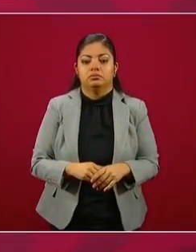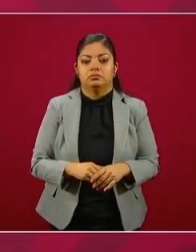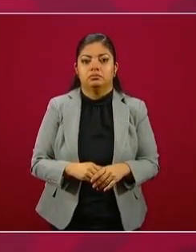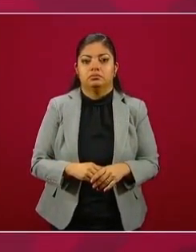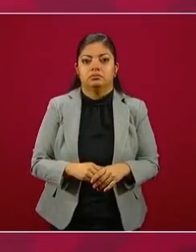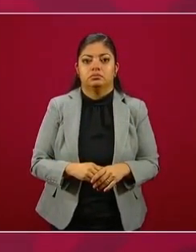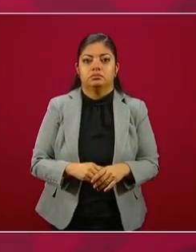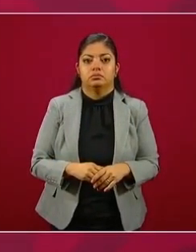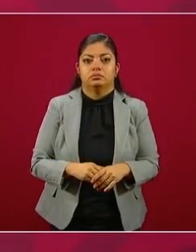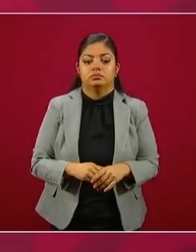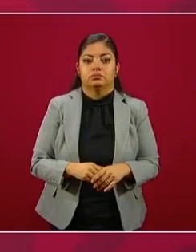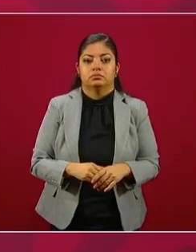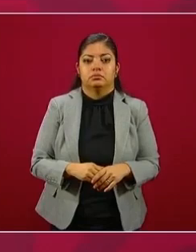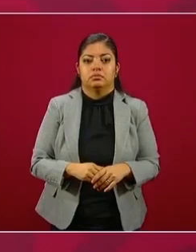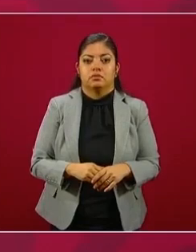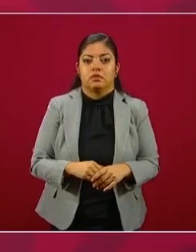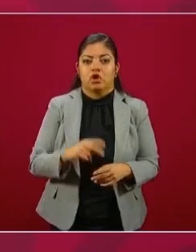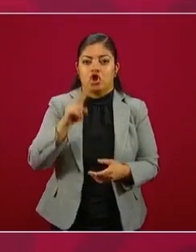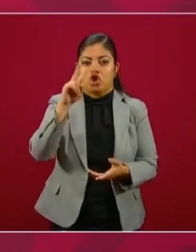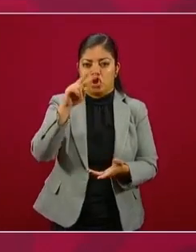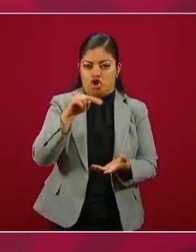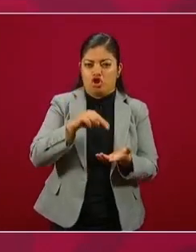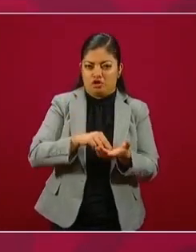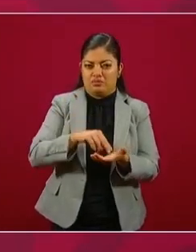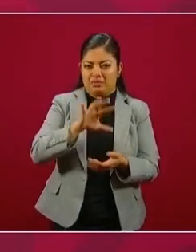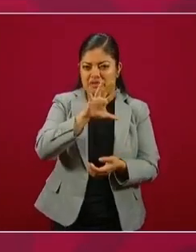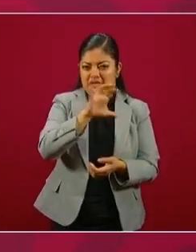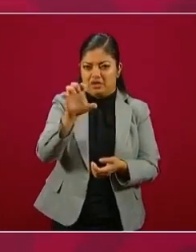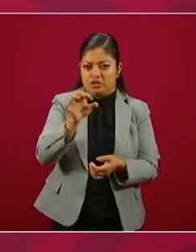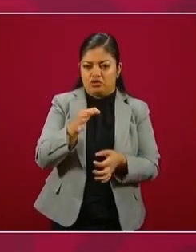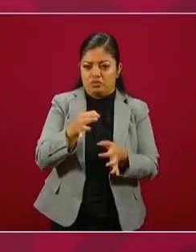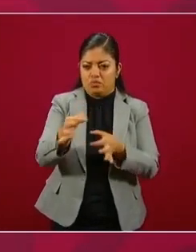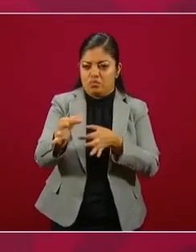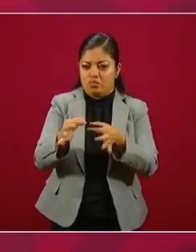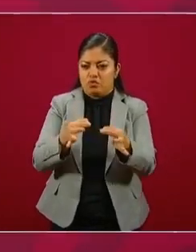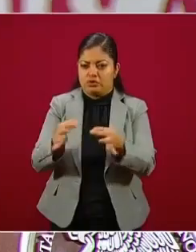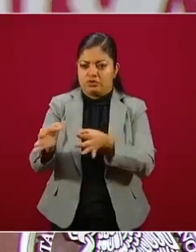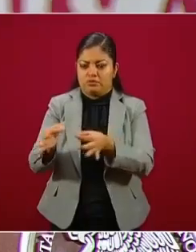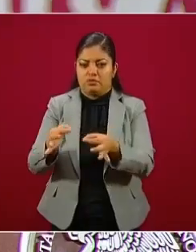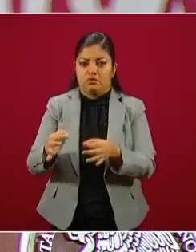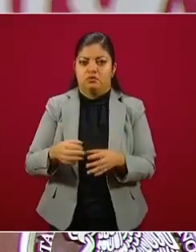Hay de los 2.500 municipios,